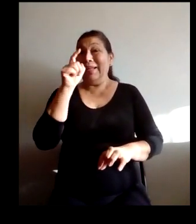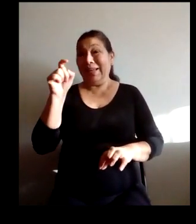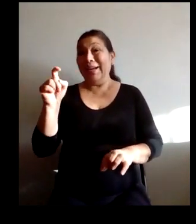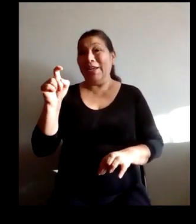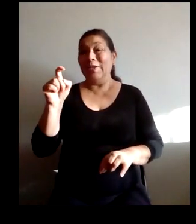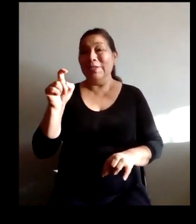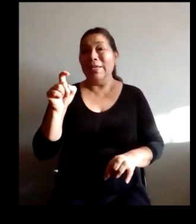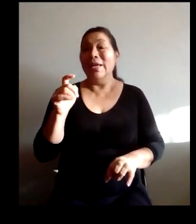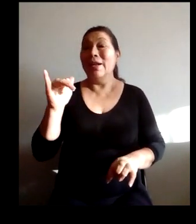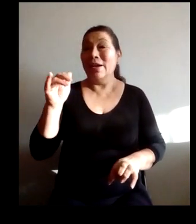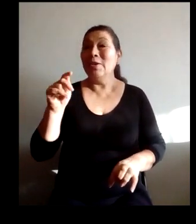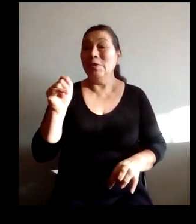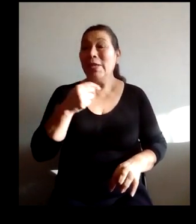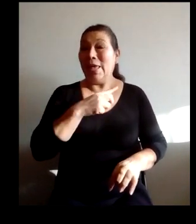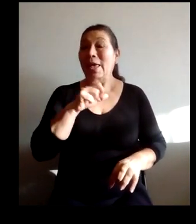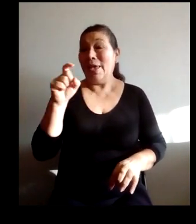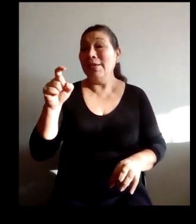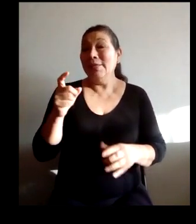de marzo, en el expediente